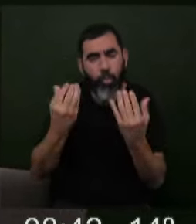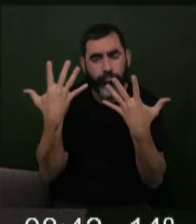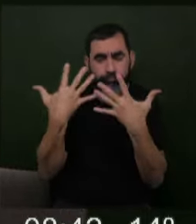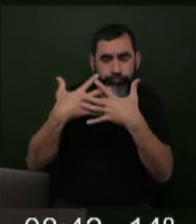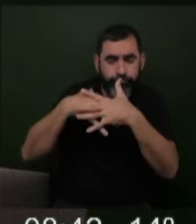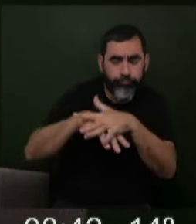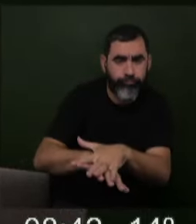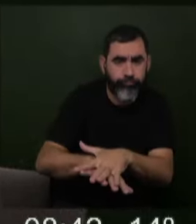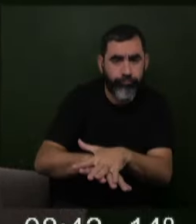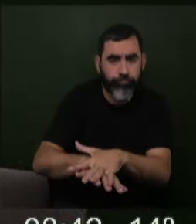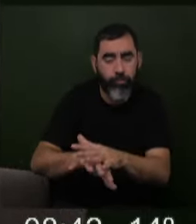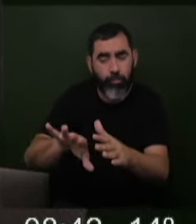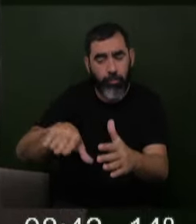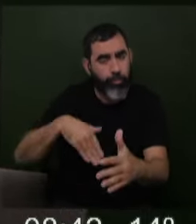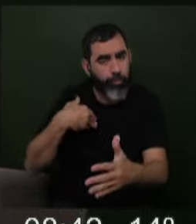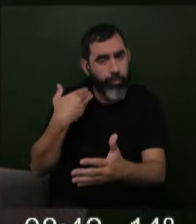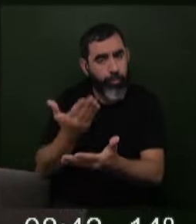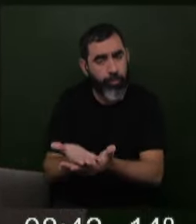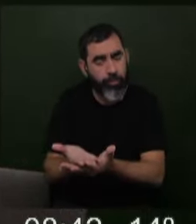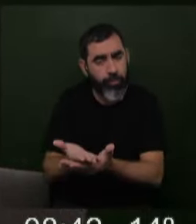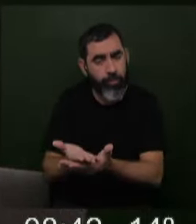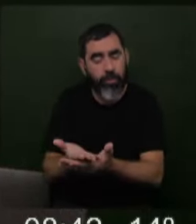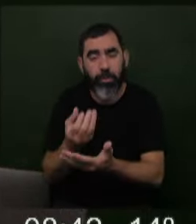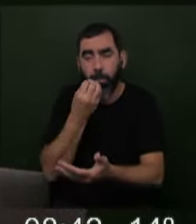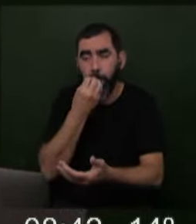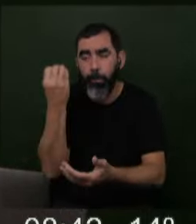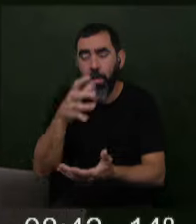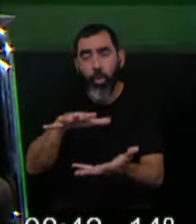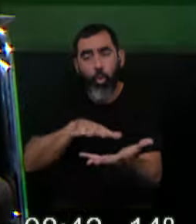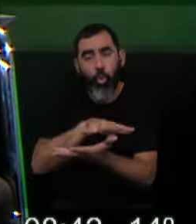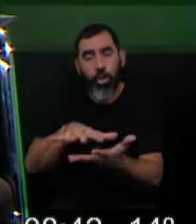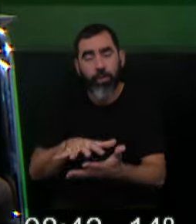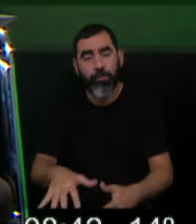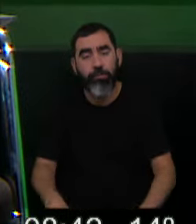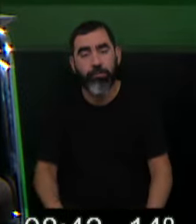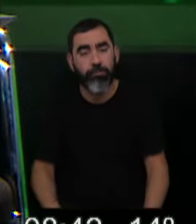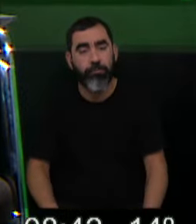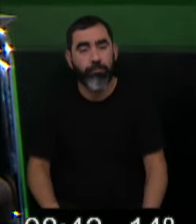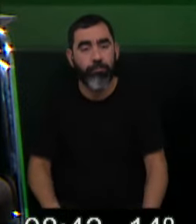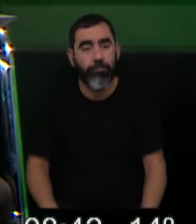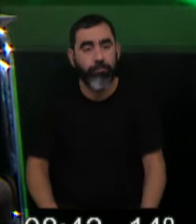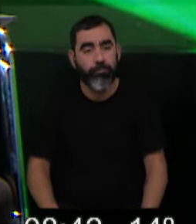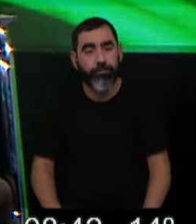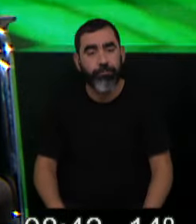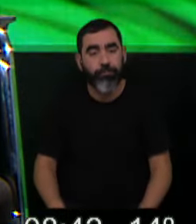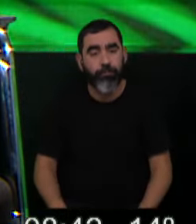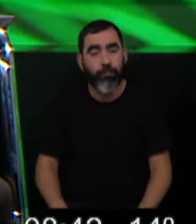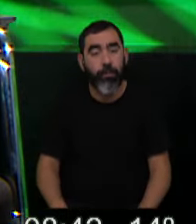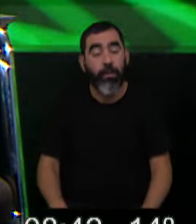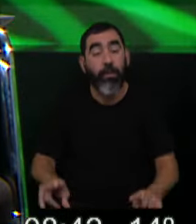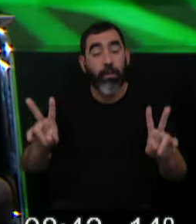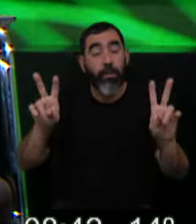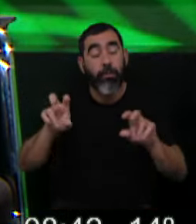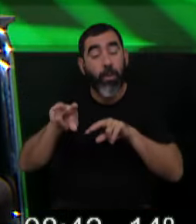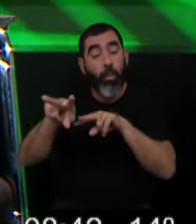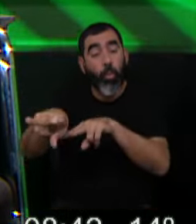integra en esta propuesta de mejorar el barrio. Sí, un poco el tema de la huerta hoy,